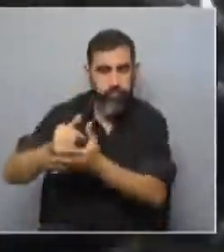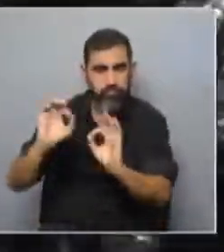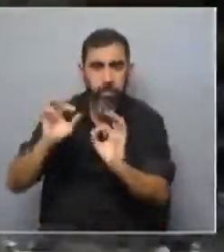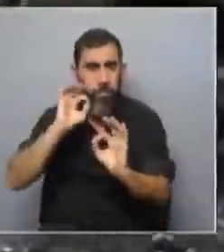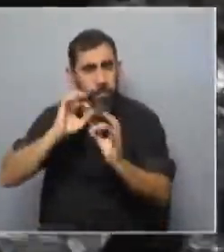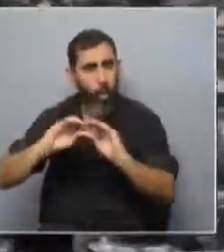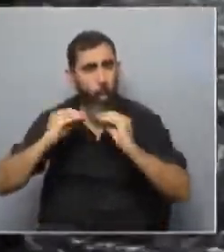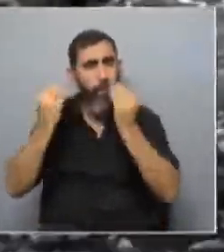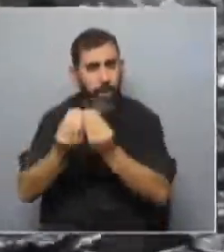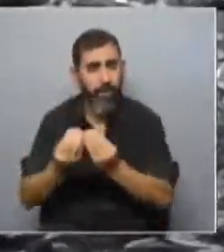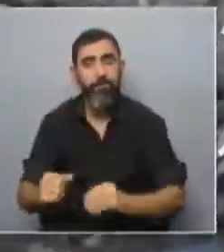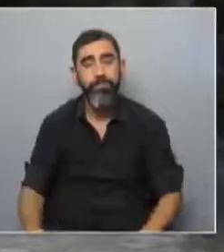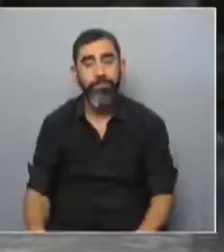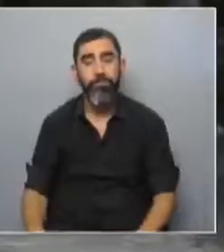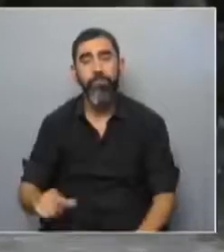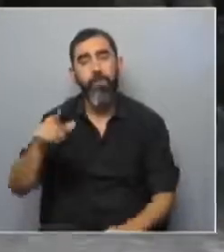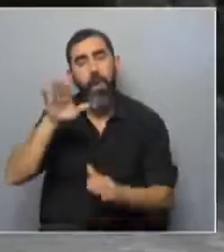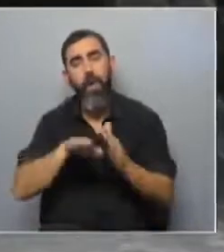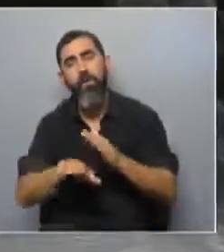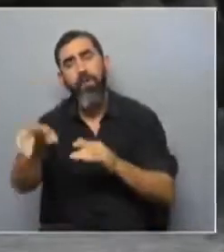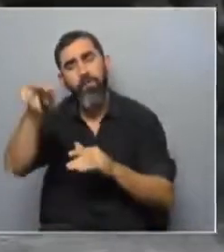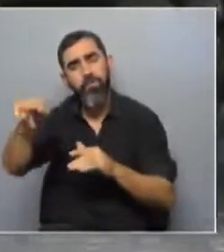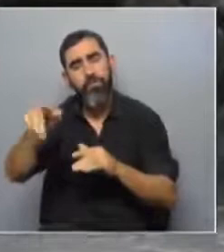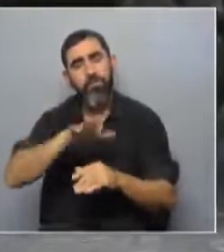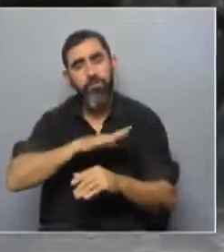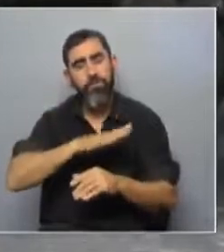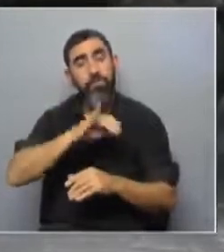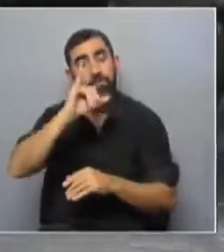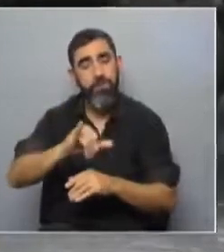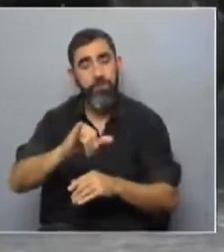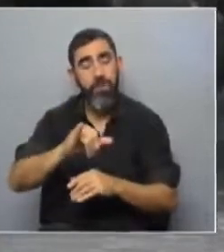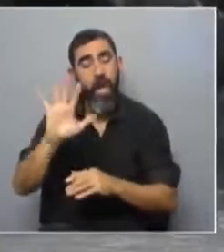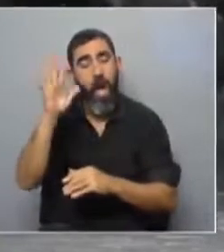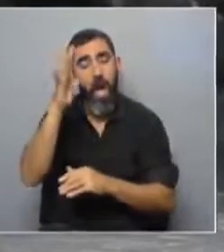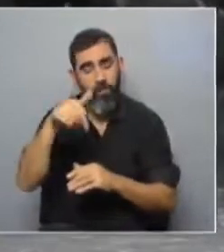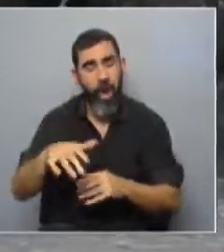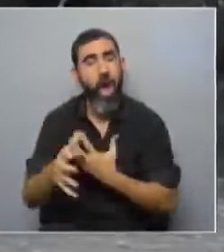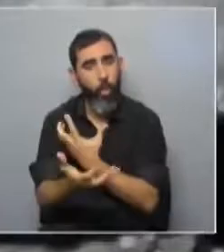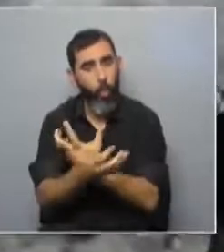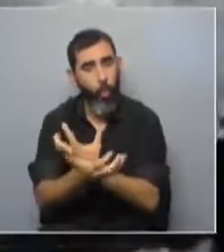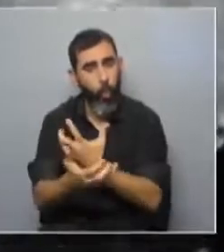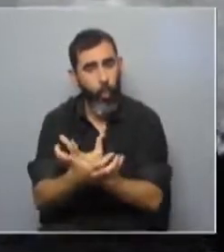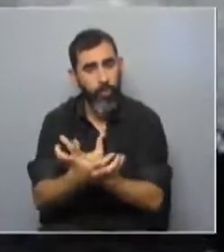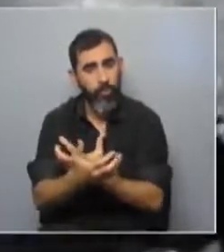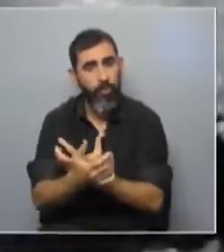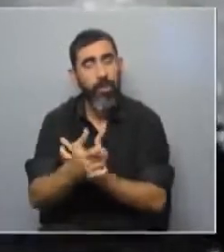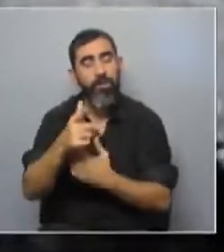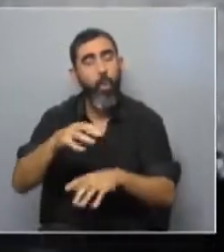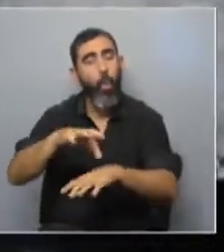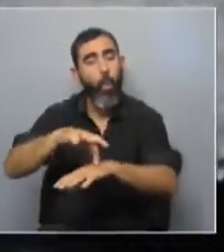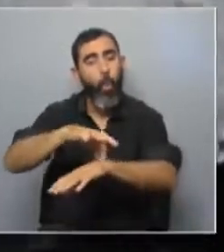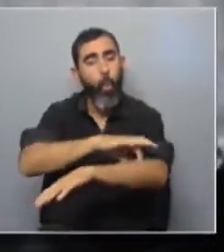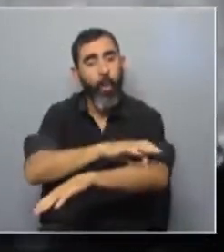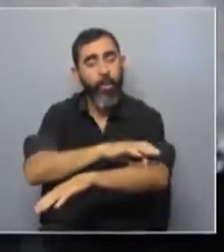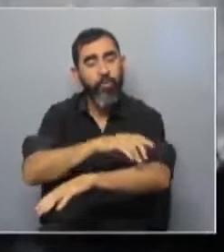bastante entera. Y en aquella zona allá abajo, siguen estando abajo del árbol, sigue habiendo huesos. Aquello es un húmero y del otro lado